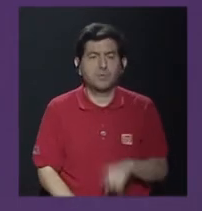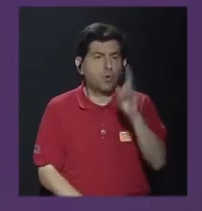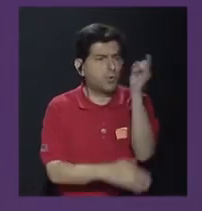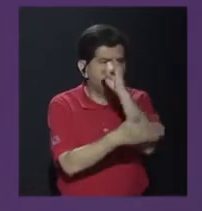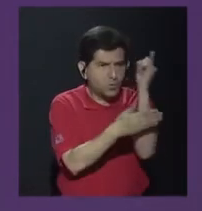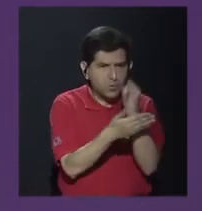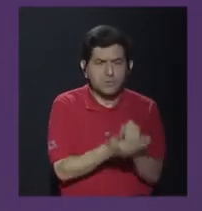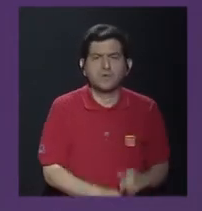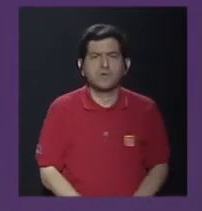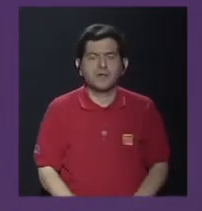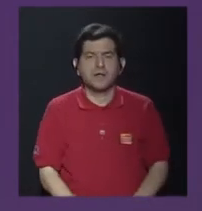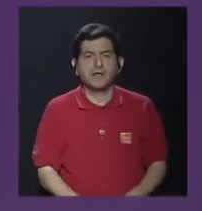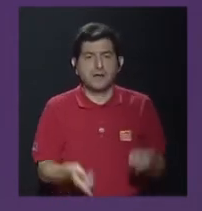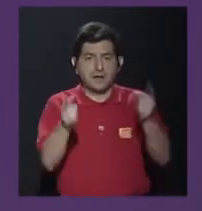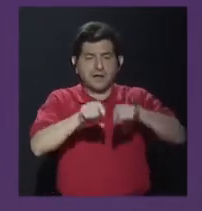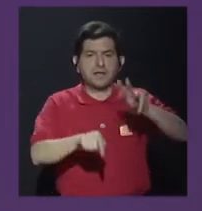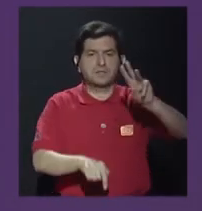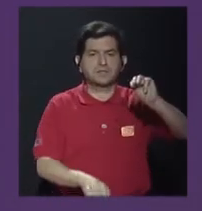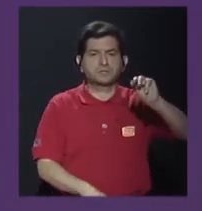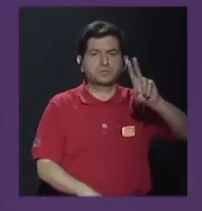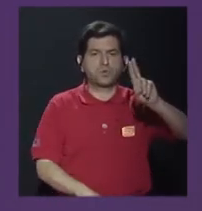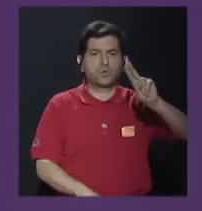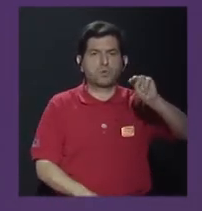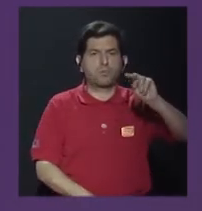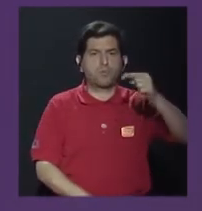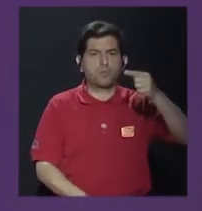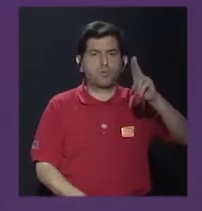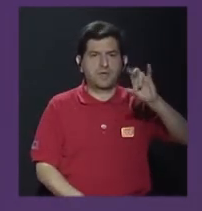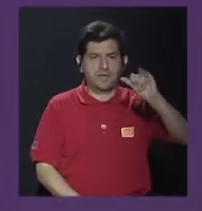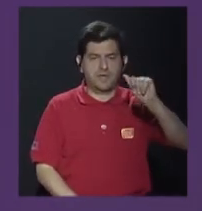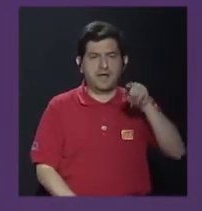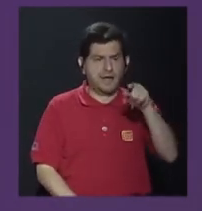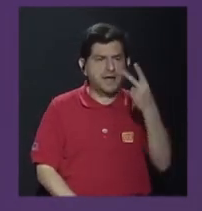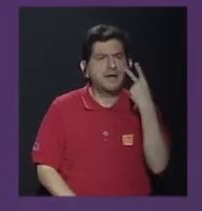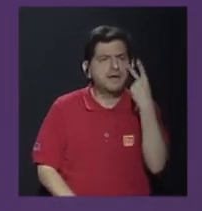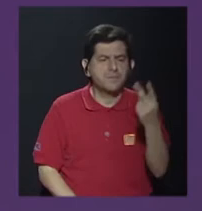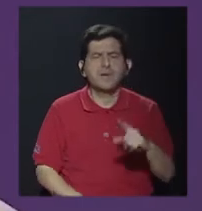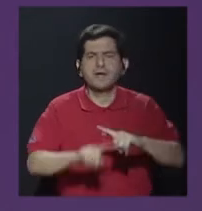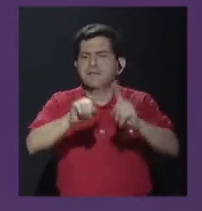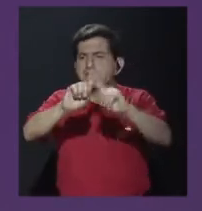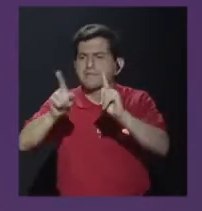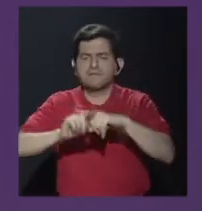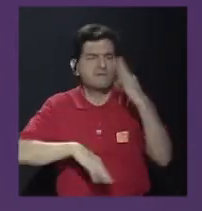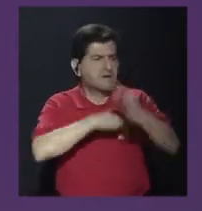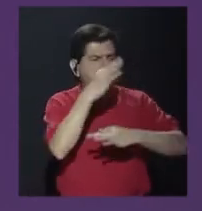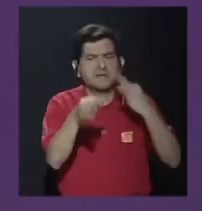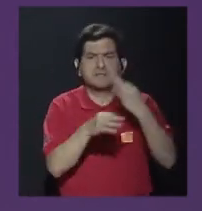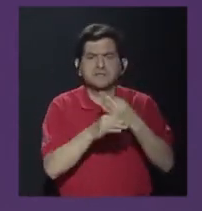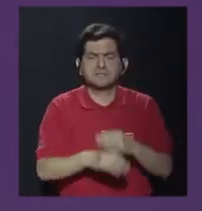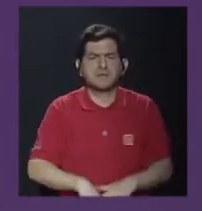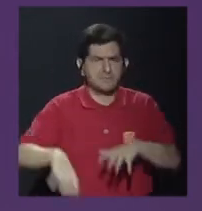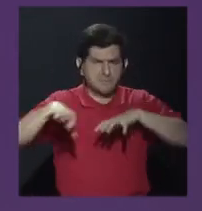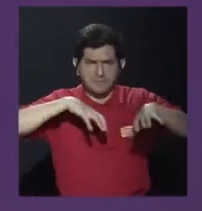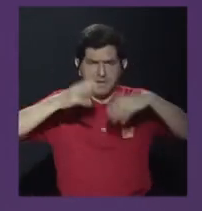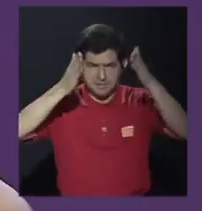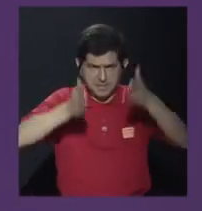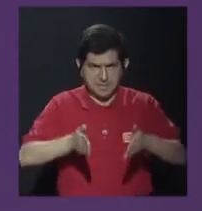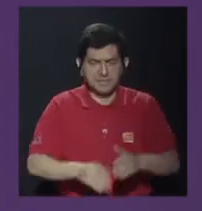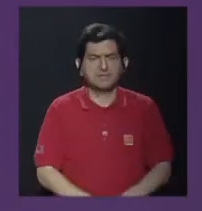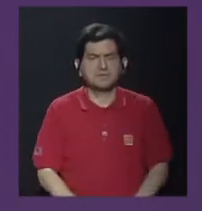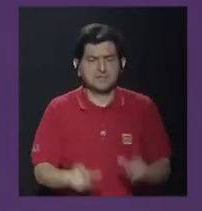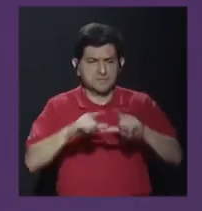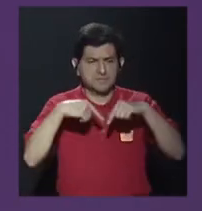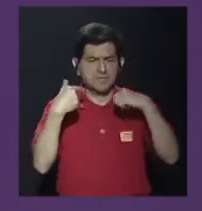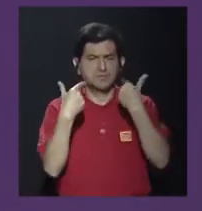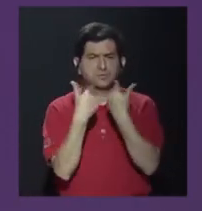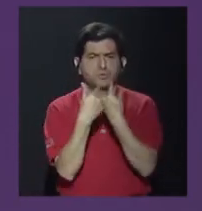caricatura del artista Munguía. En esta caricatura se ven como diversos tipos de activistas y movimientos sociales en la